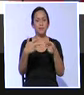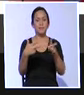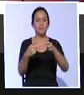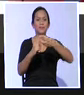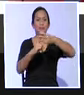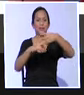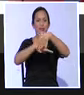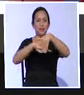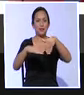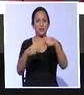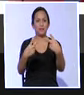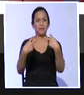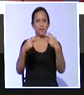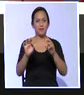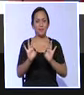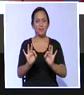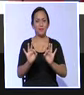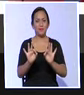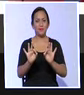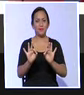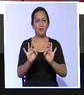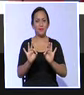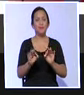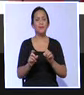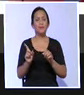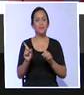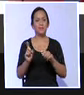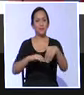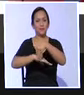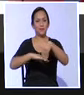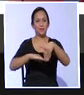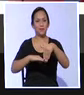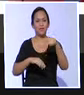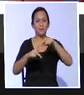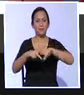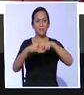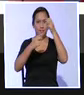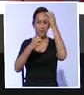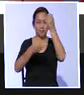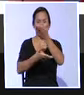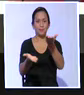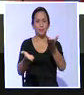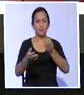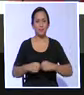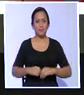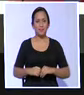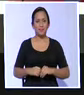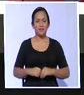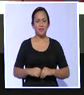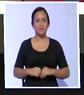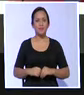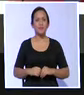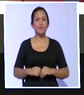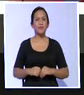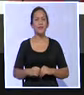nos siguen por internet por tve le punto asamblea nacional punto g o uve punto s de inmediato el desarrollo de la información